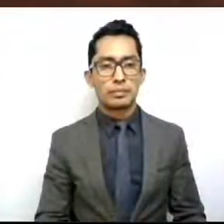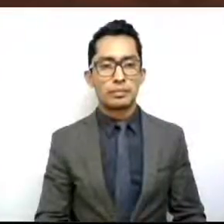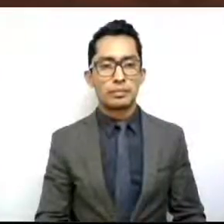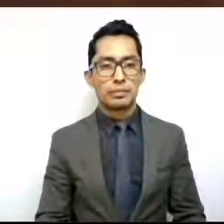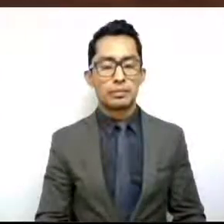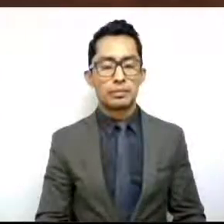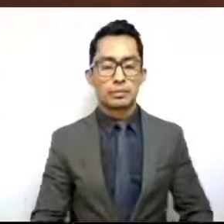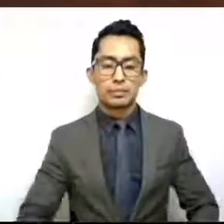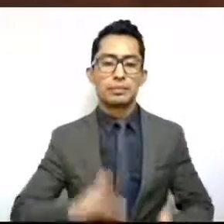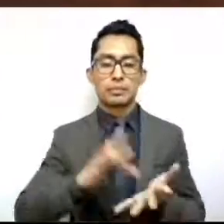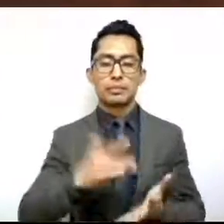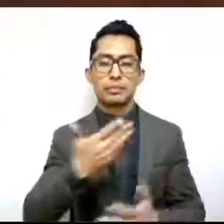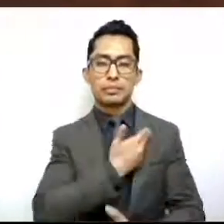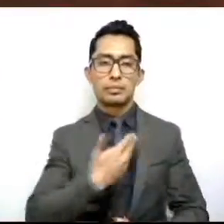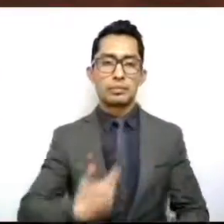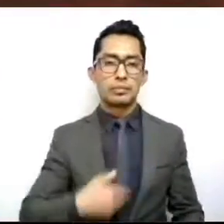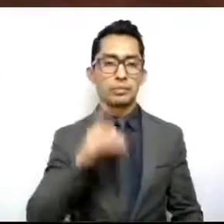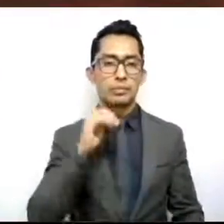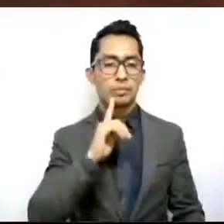Gracias, presidenta.